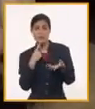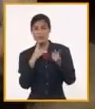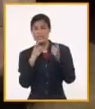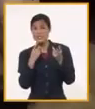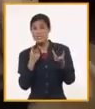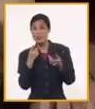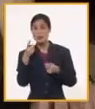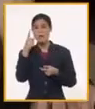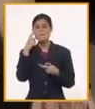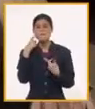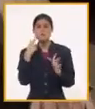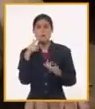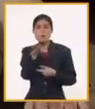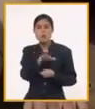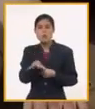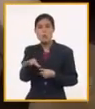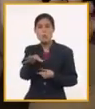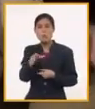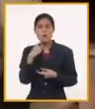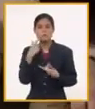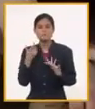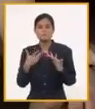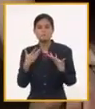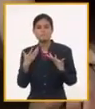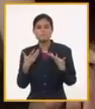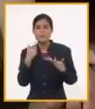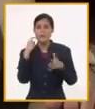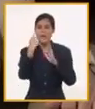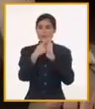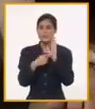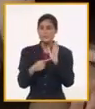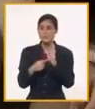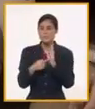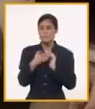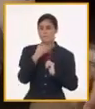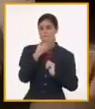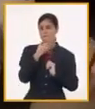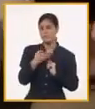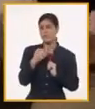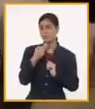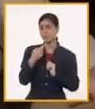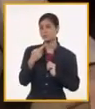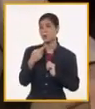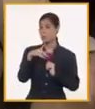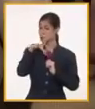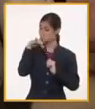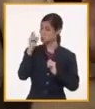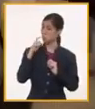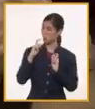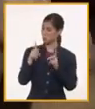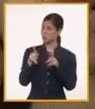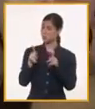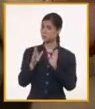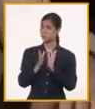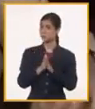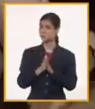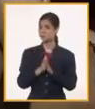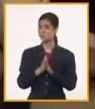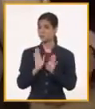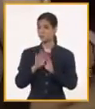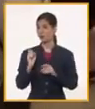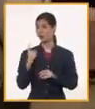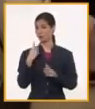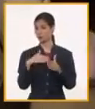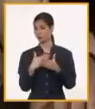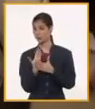el panorama médico ese. Sí, está bien, podemos mandar. Entonces, eso fue un día, como a